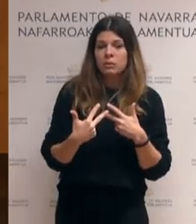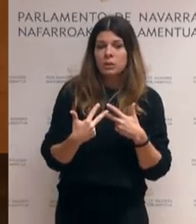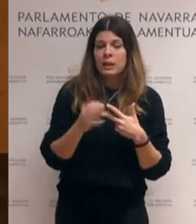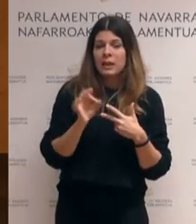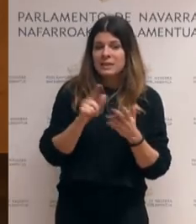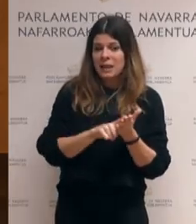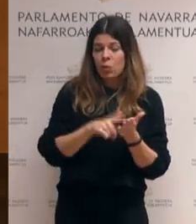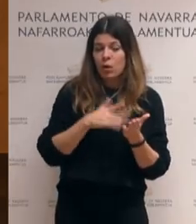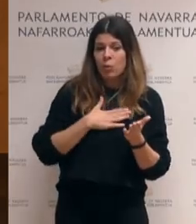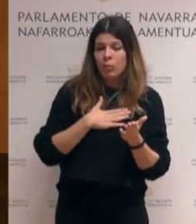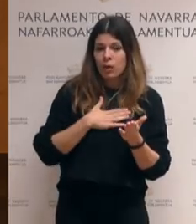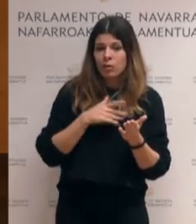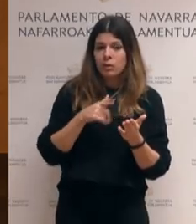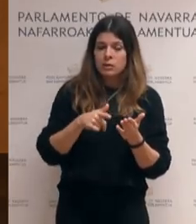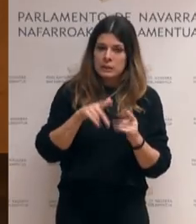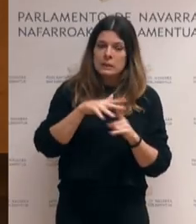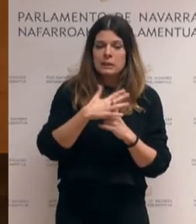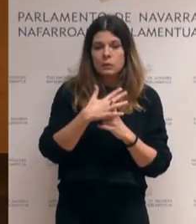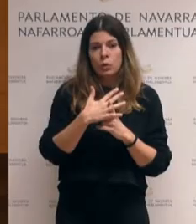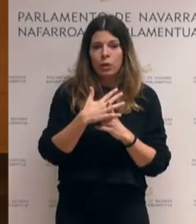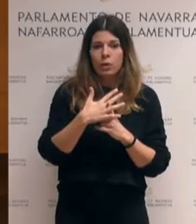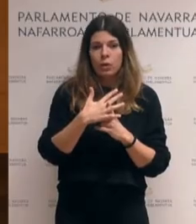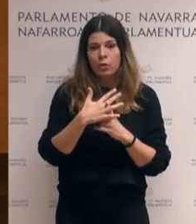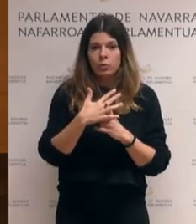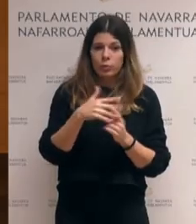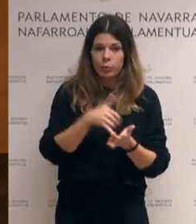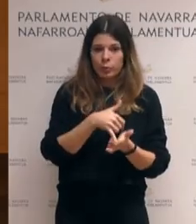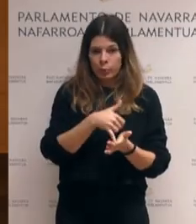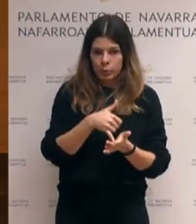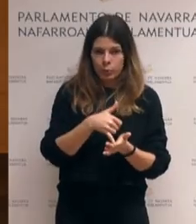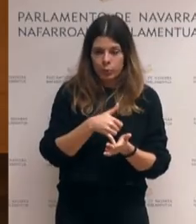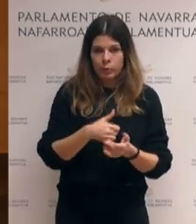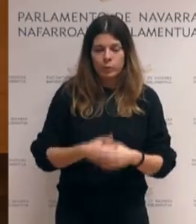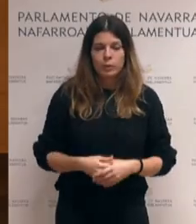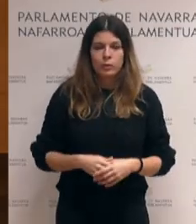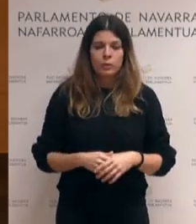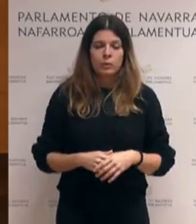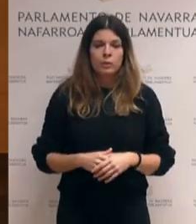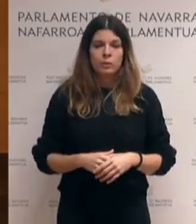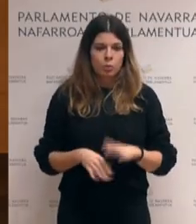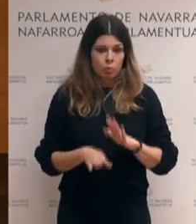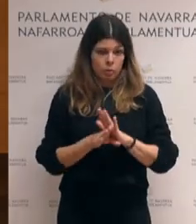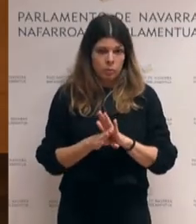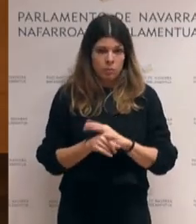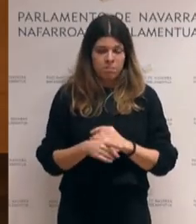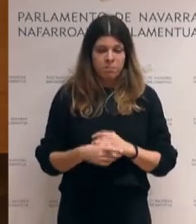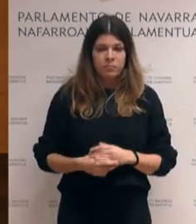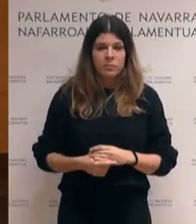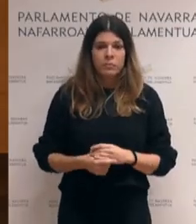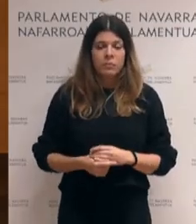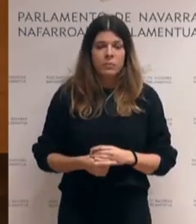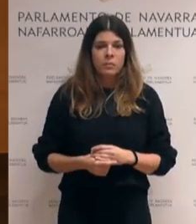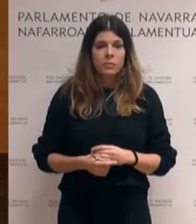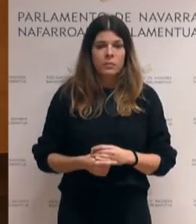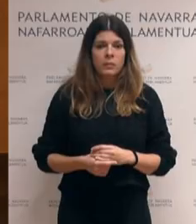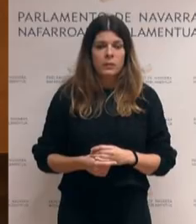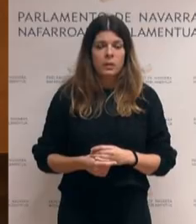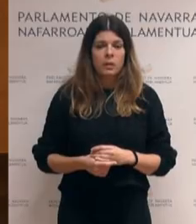du eremu arabako hizkuntza eskubideak ezen diten ar esparru Bat